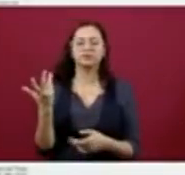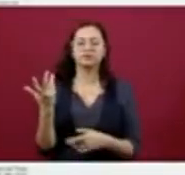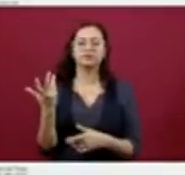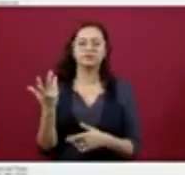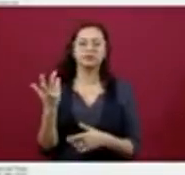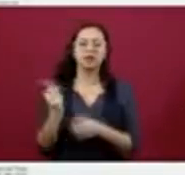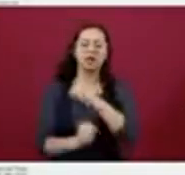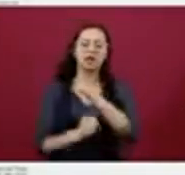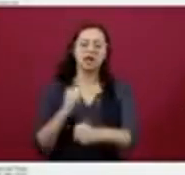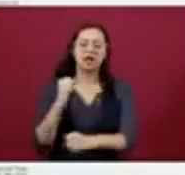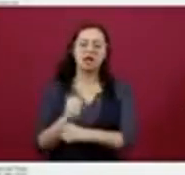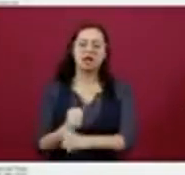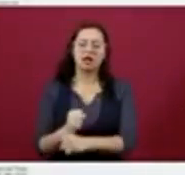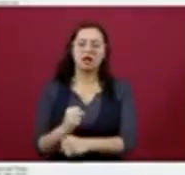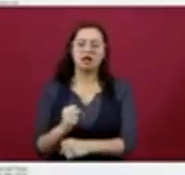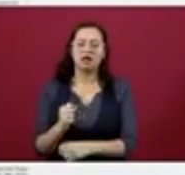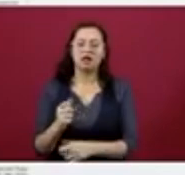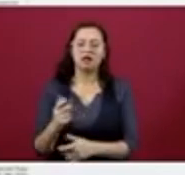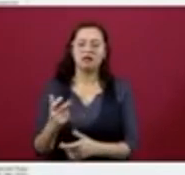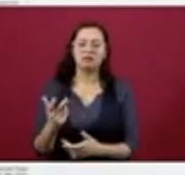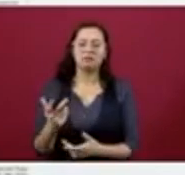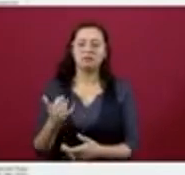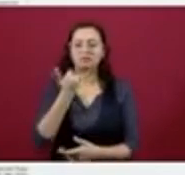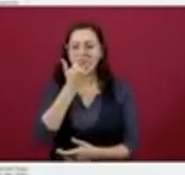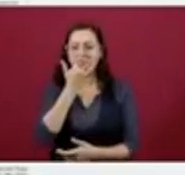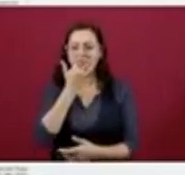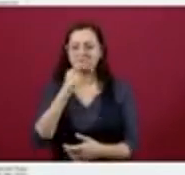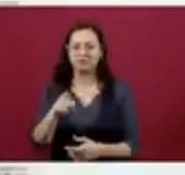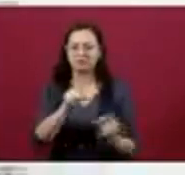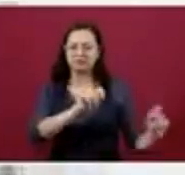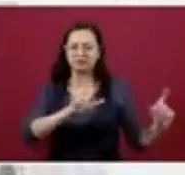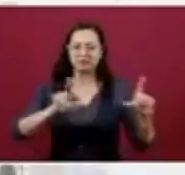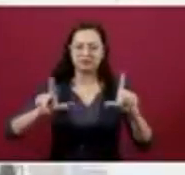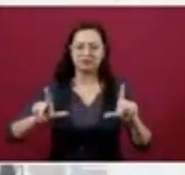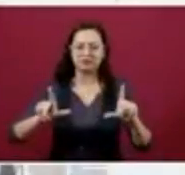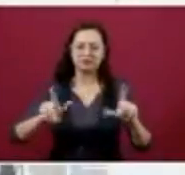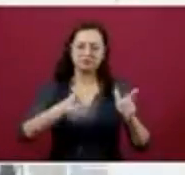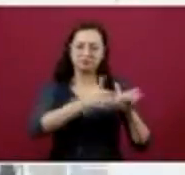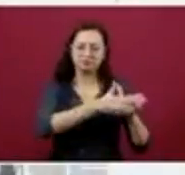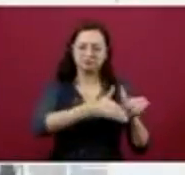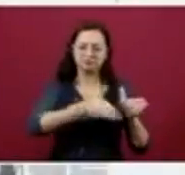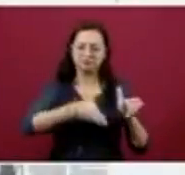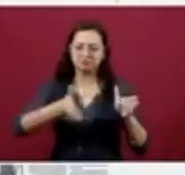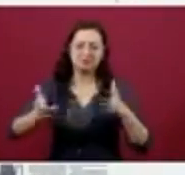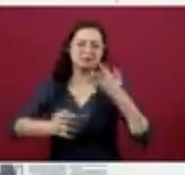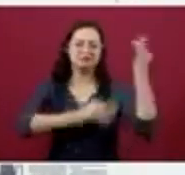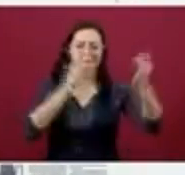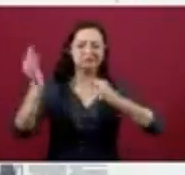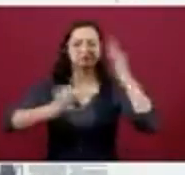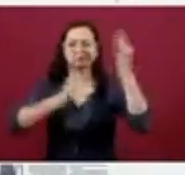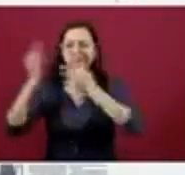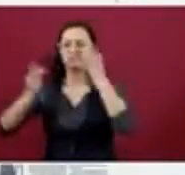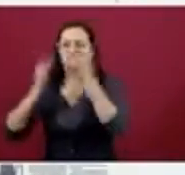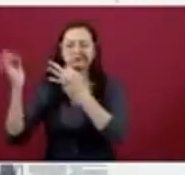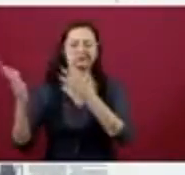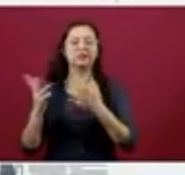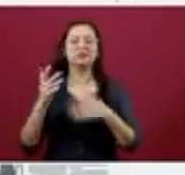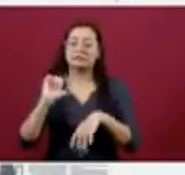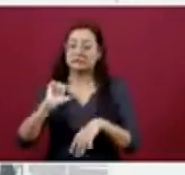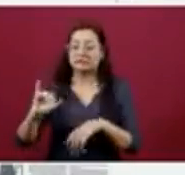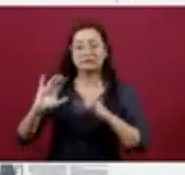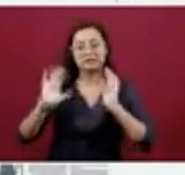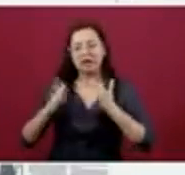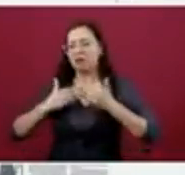el día de ayer, bueno, esto fue parte de la promoción que se le dio a esta situación, que de